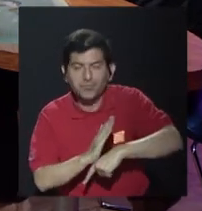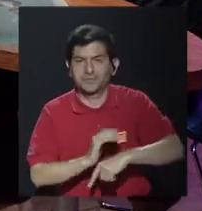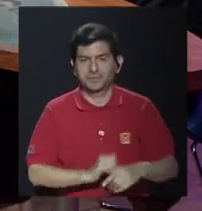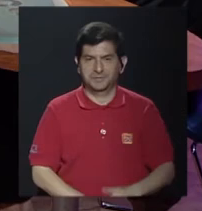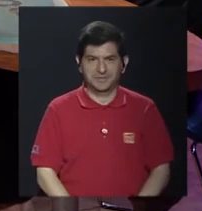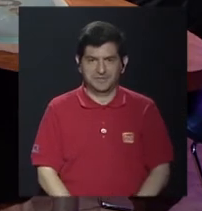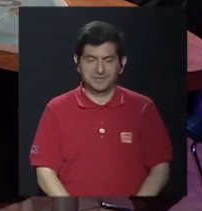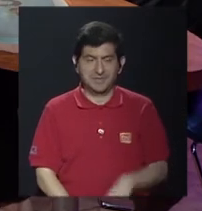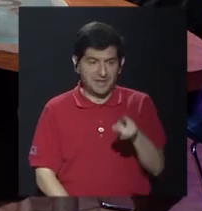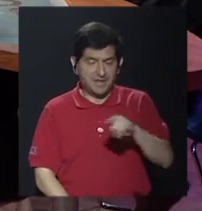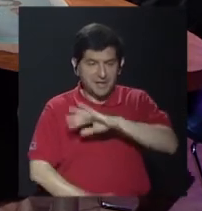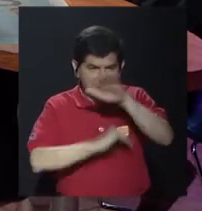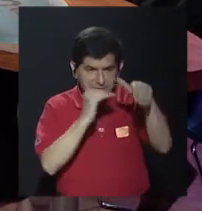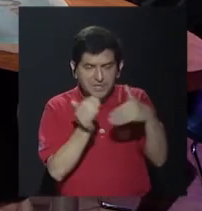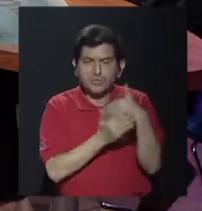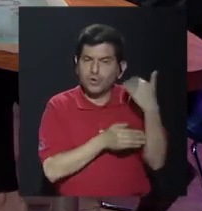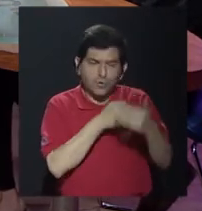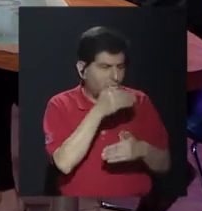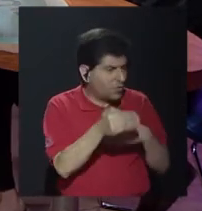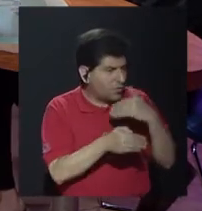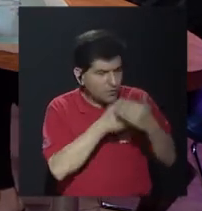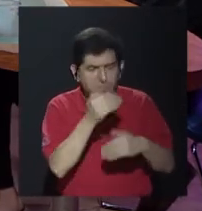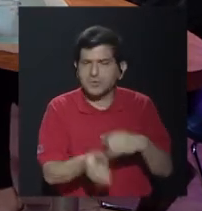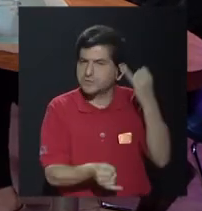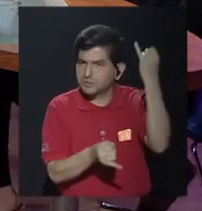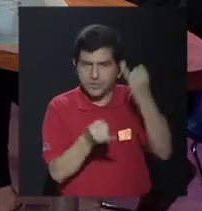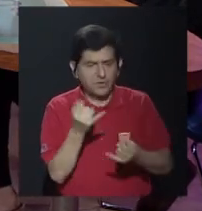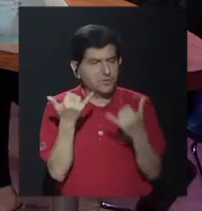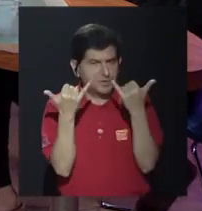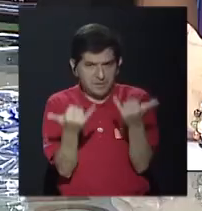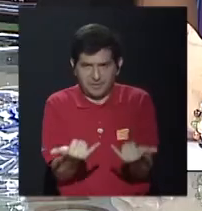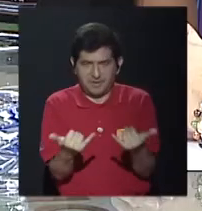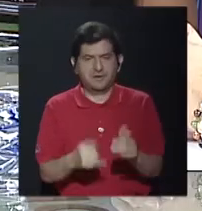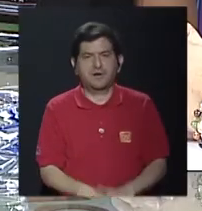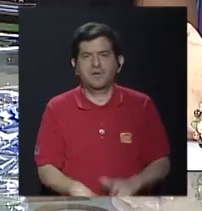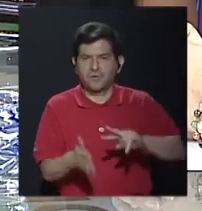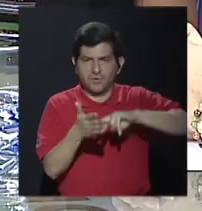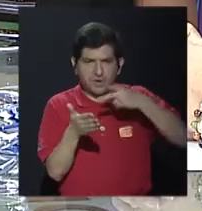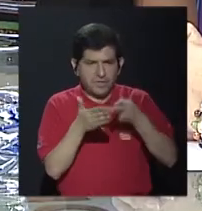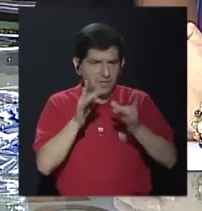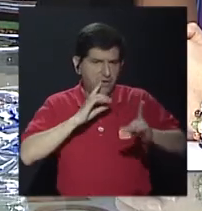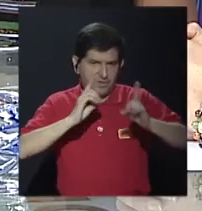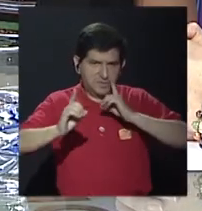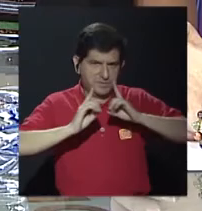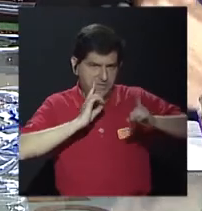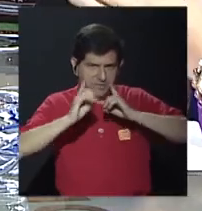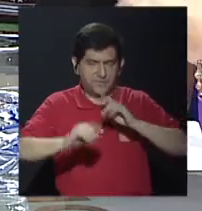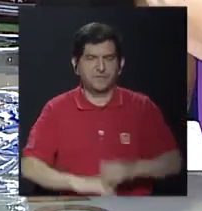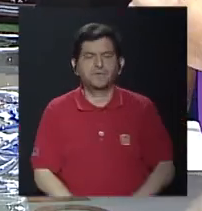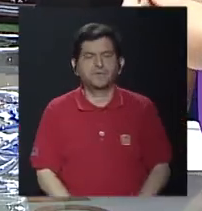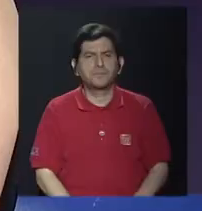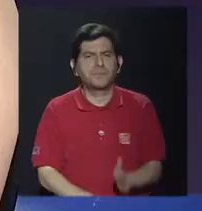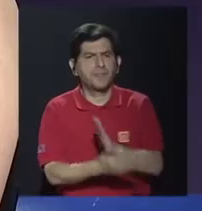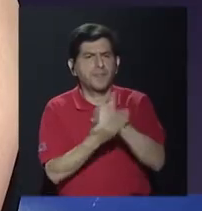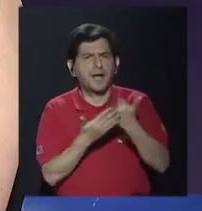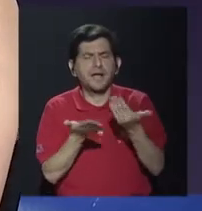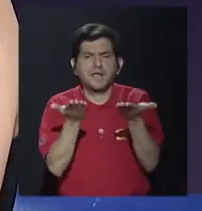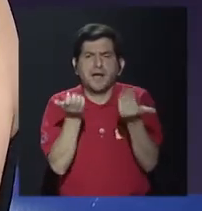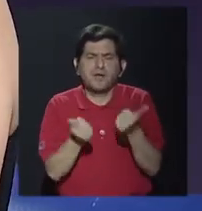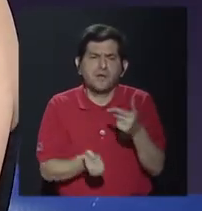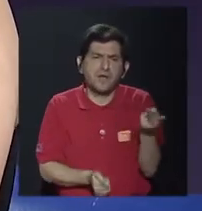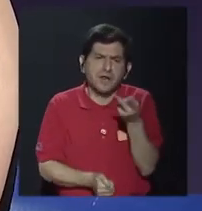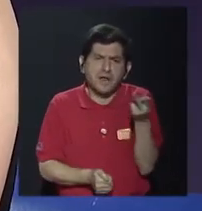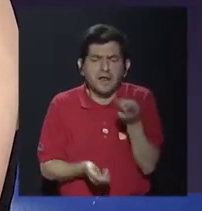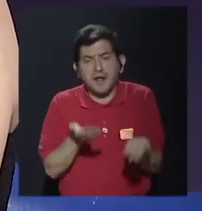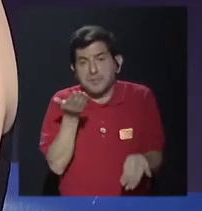conocer todo este proceso, de que no se termine acá el proceso de diálogo. ¿Hay algo más que quisieran